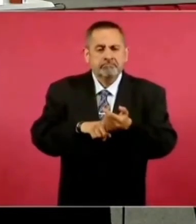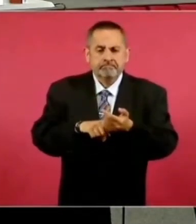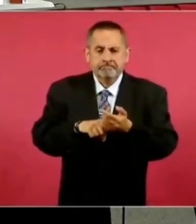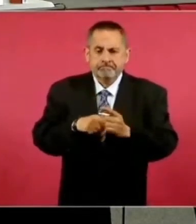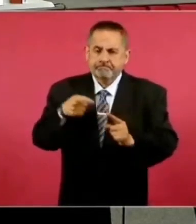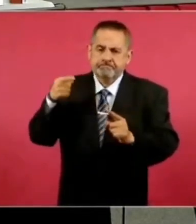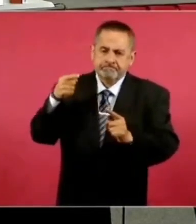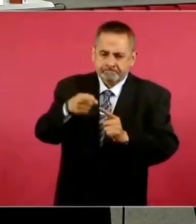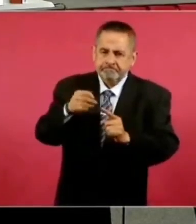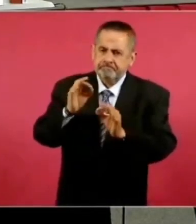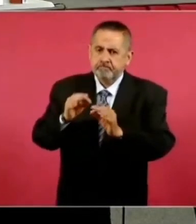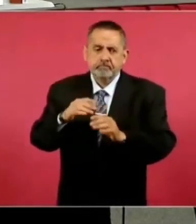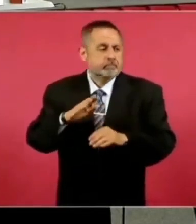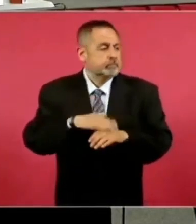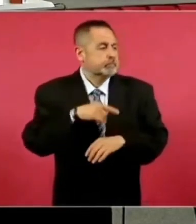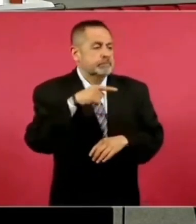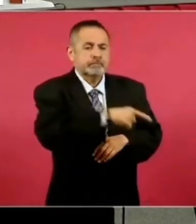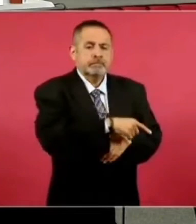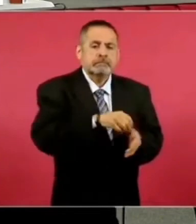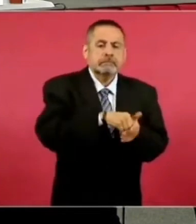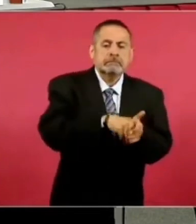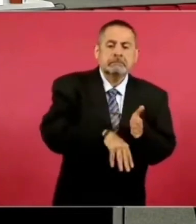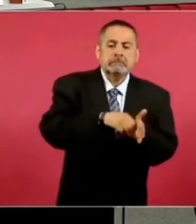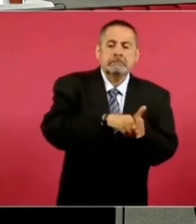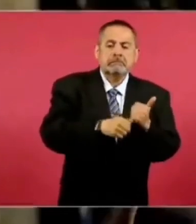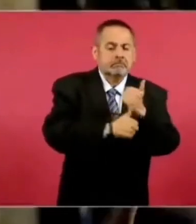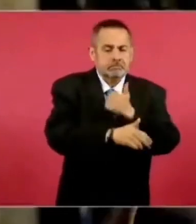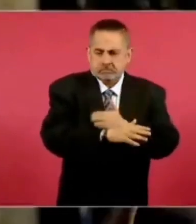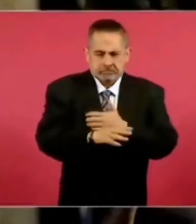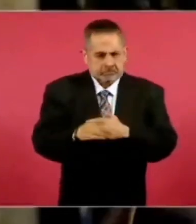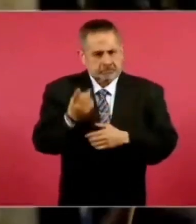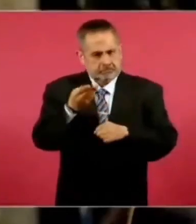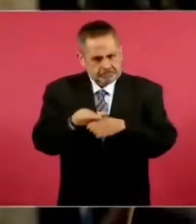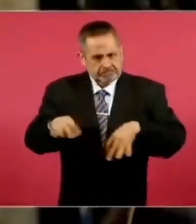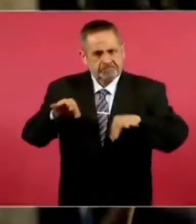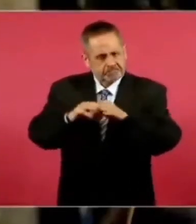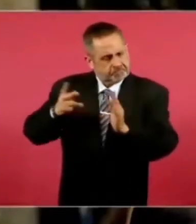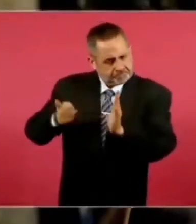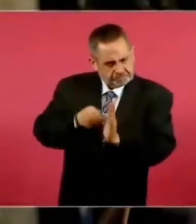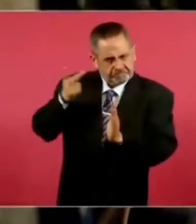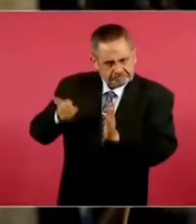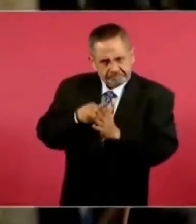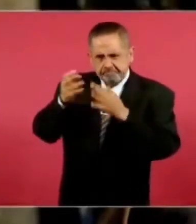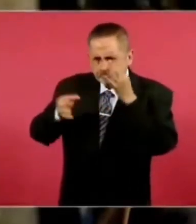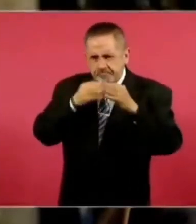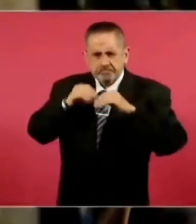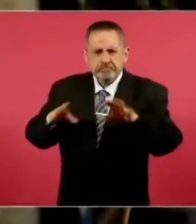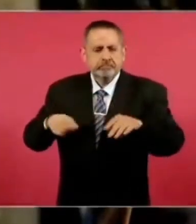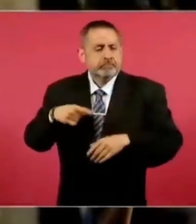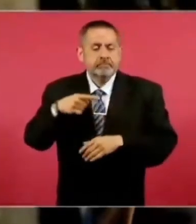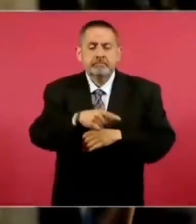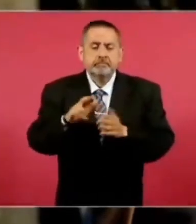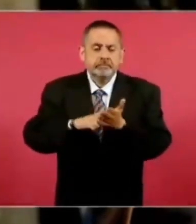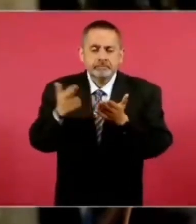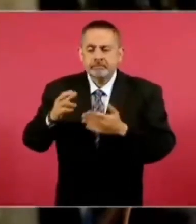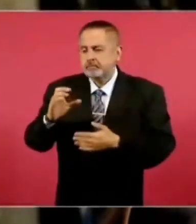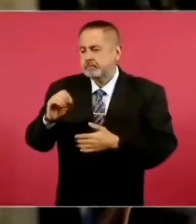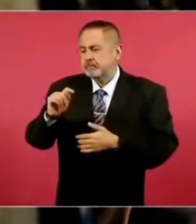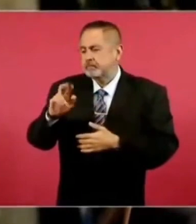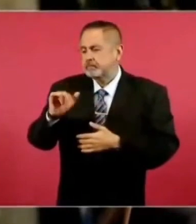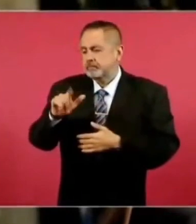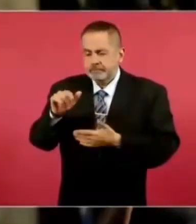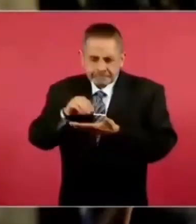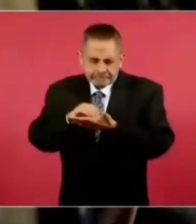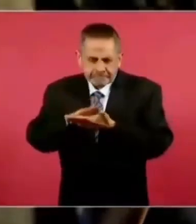cerco informativo afuera, por eso es importante que se comenten aquí. En la revista Contralínea hemos documentado